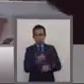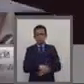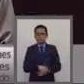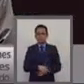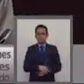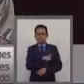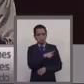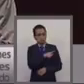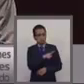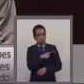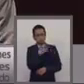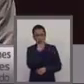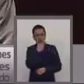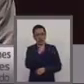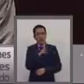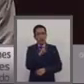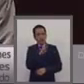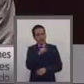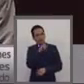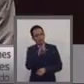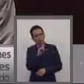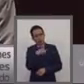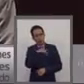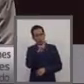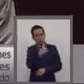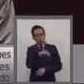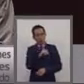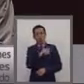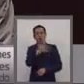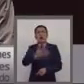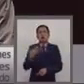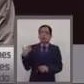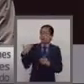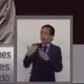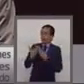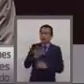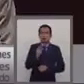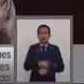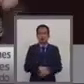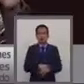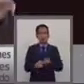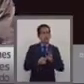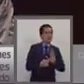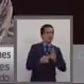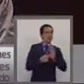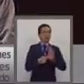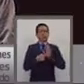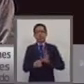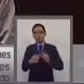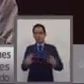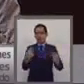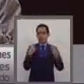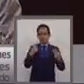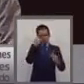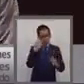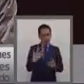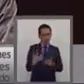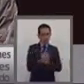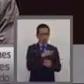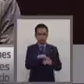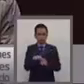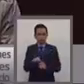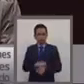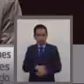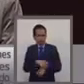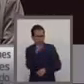en los últimos días? Campaña, el ridículo. No ha faltado a las reuniones de la CNCE, aunque no